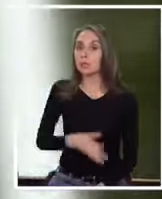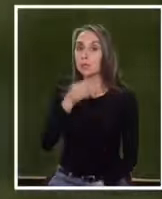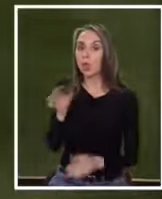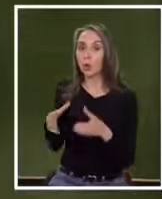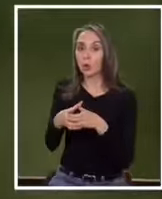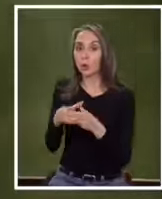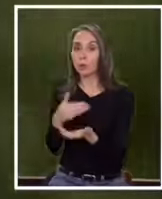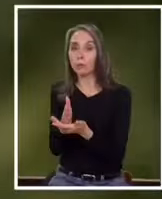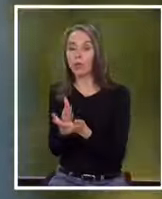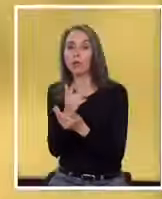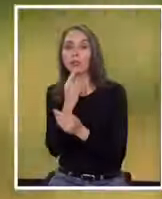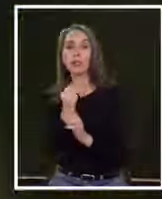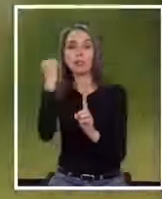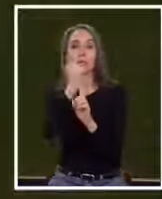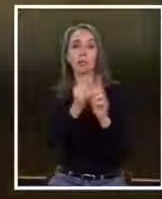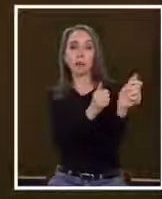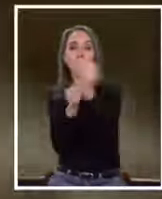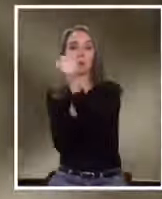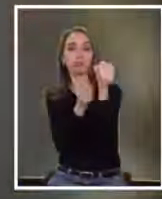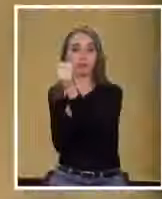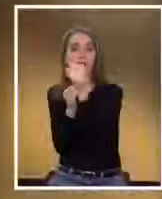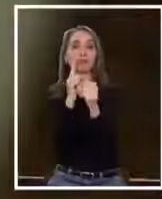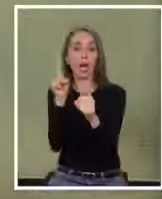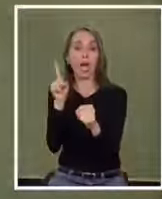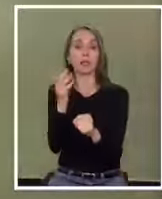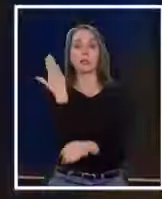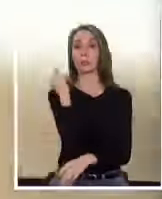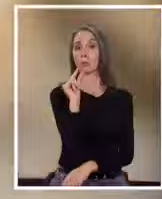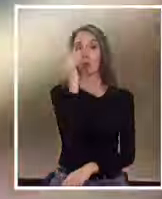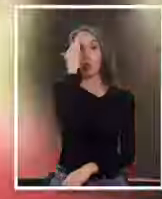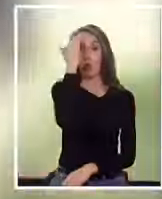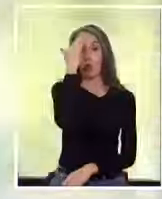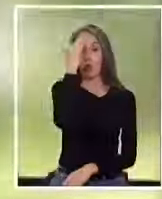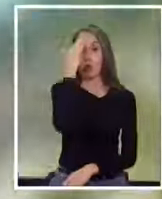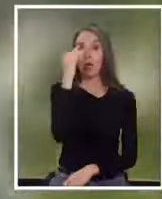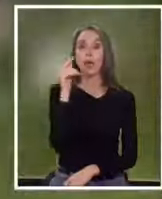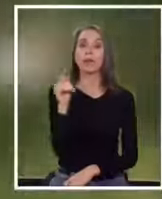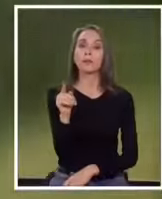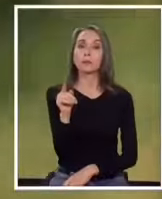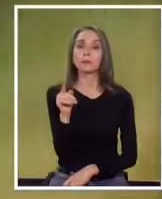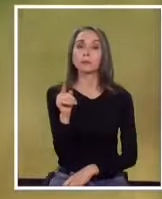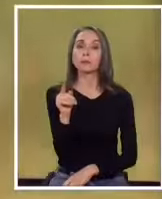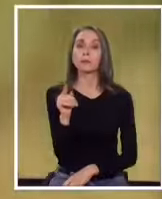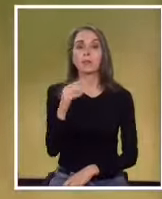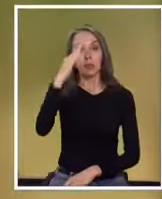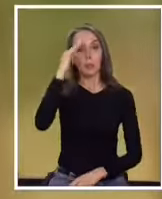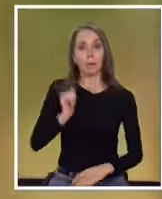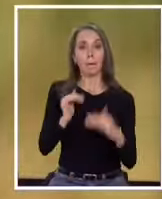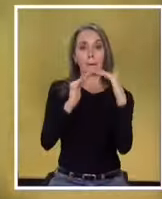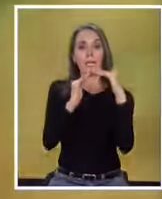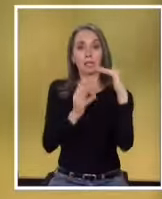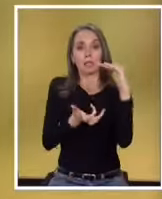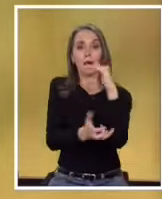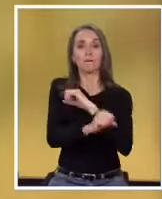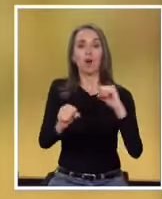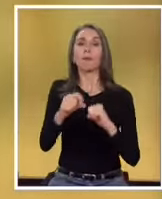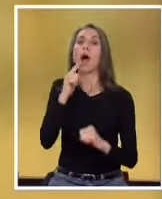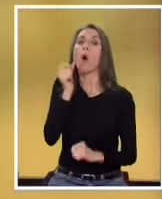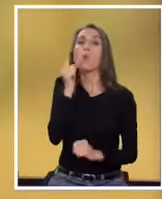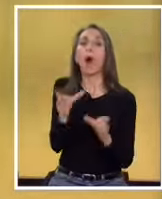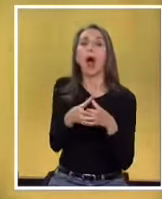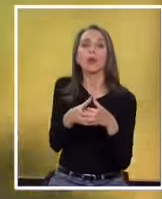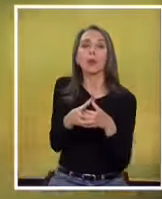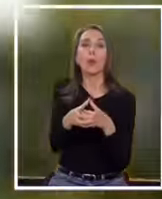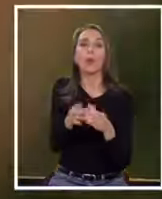crimen organizado, también sabemos de actividades subversivas. Hace algunos días nada más veíamos la explosión al interior de un regimiento. ¿Hay alguna organización que se